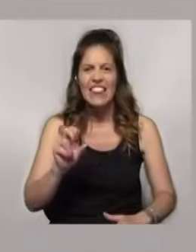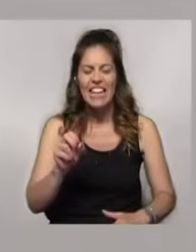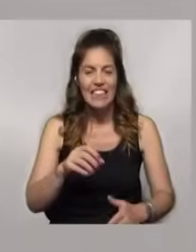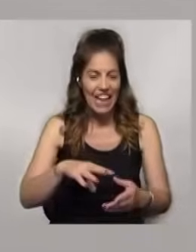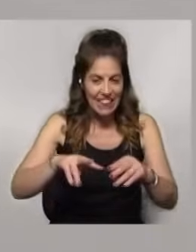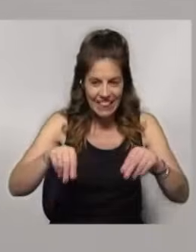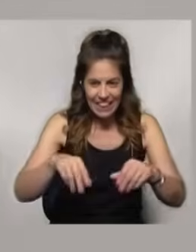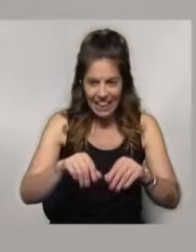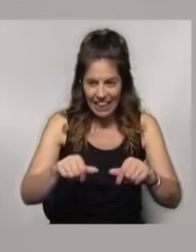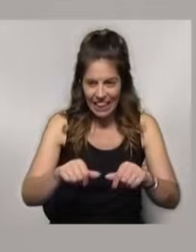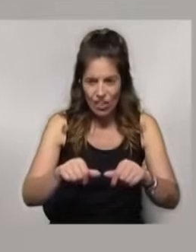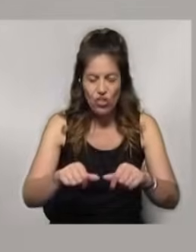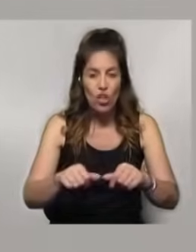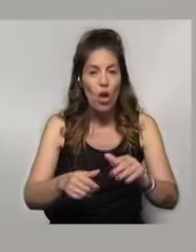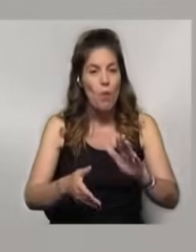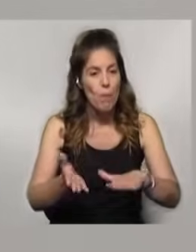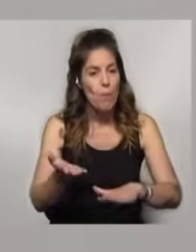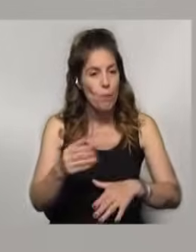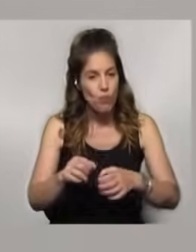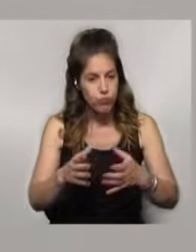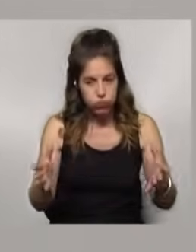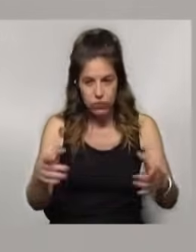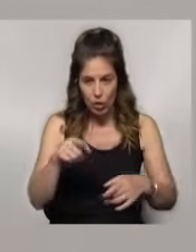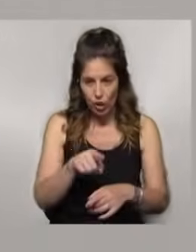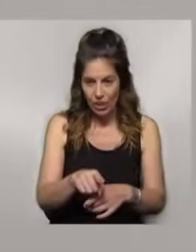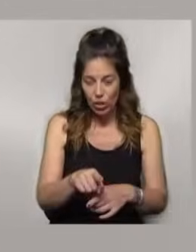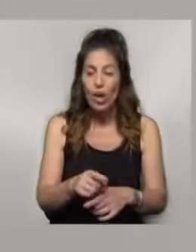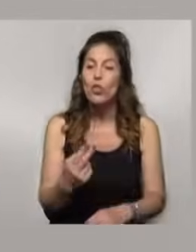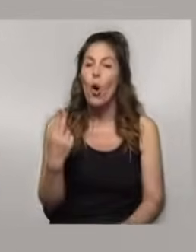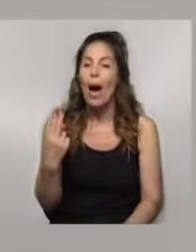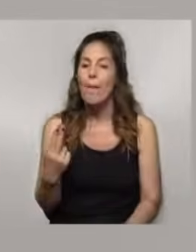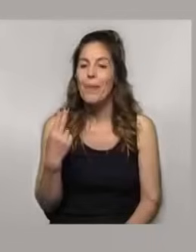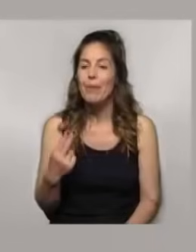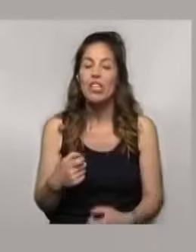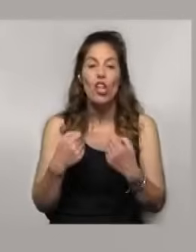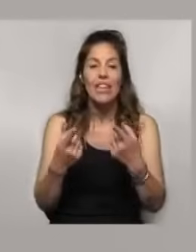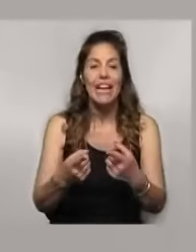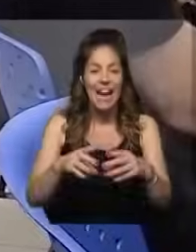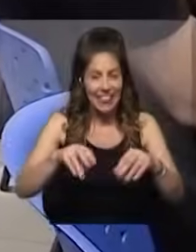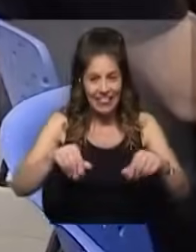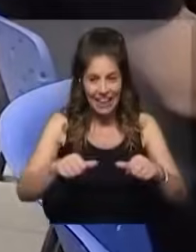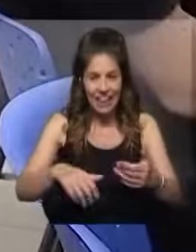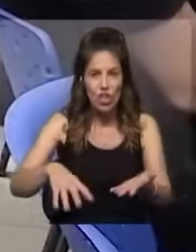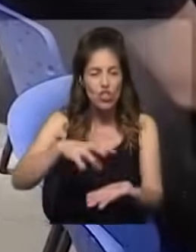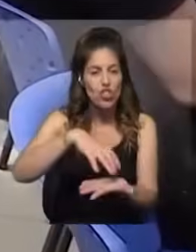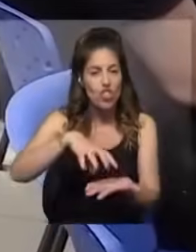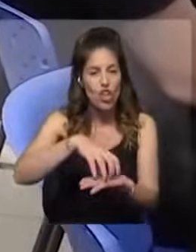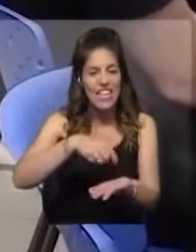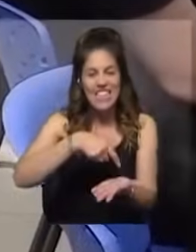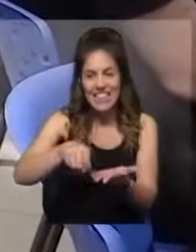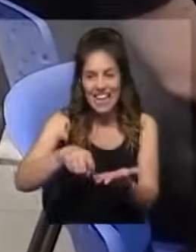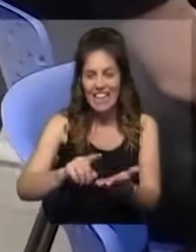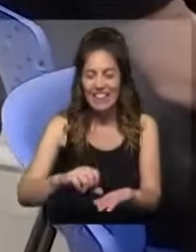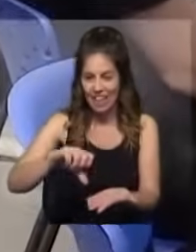terrenos hemos sido bastante masivos con esto esto nos ha permitido entregar terrenos en zonas centrales de la